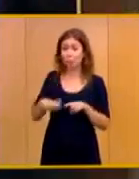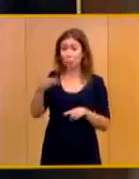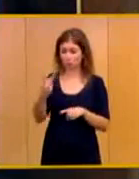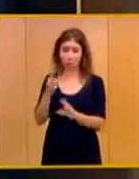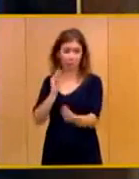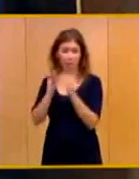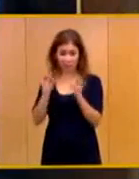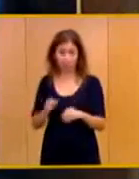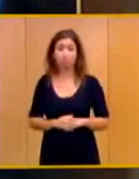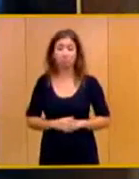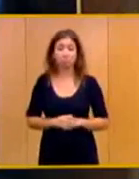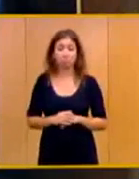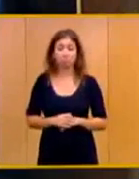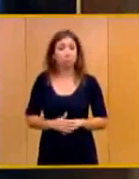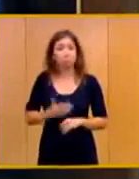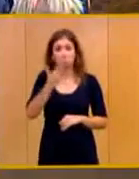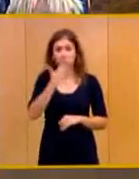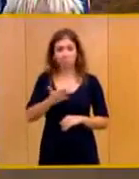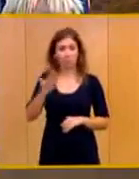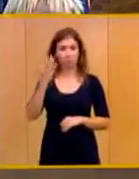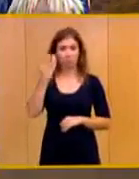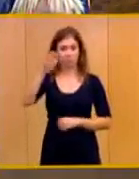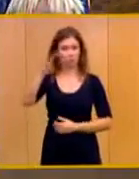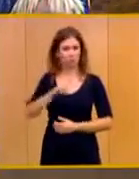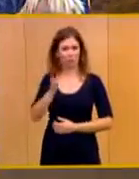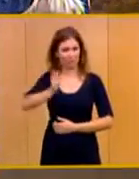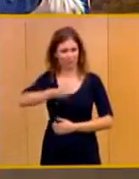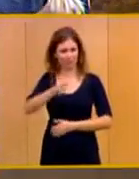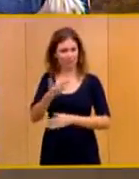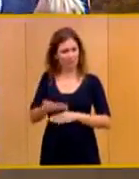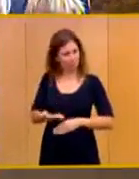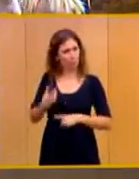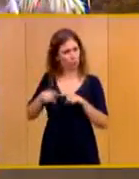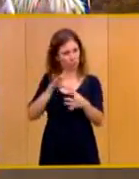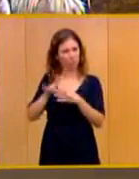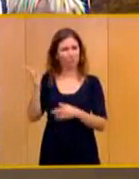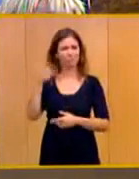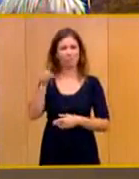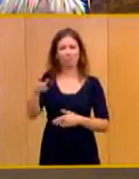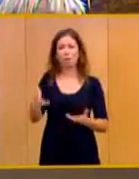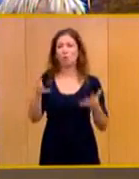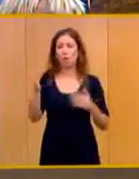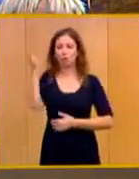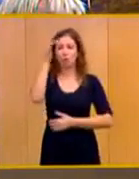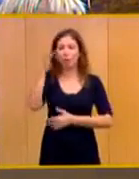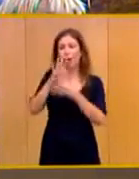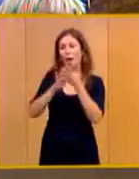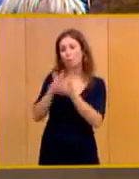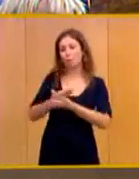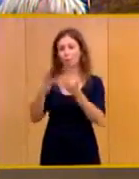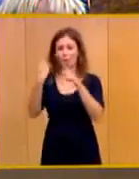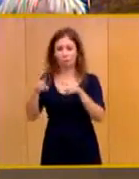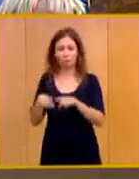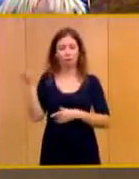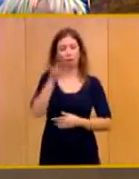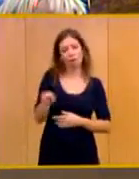Cosa que, por otro lado, no es infrecuente. Yo sé que usted es un maestro de la teoría de la confianza, pero insisto que la